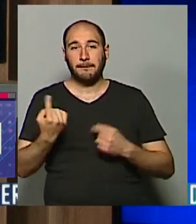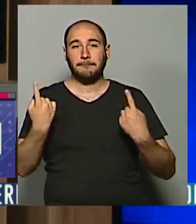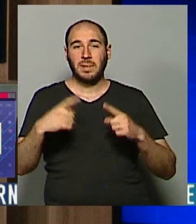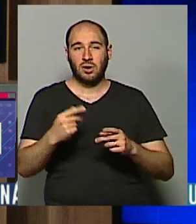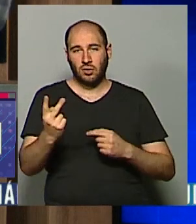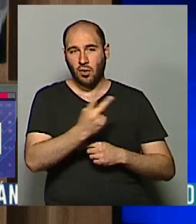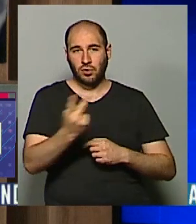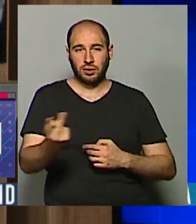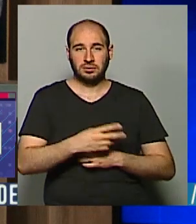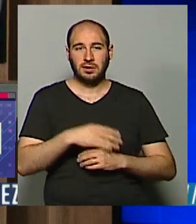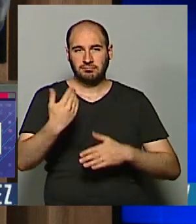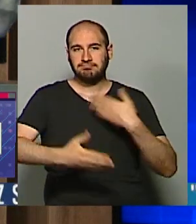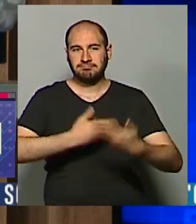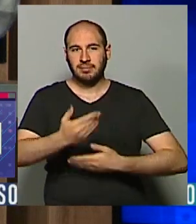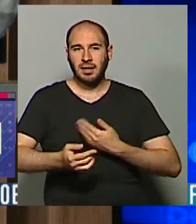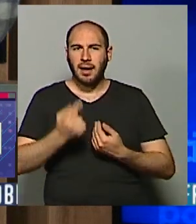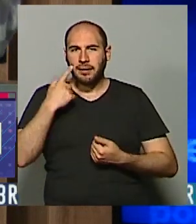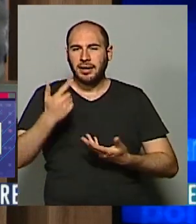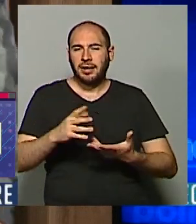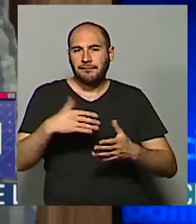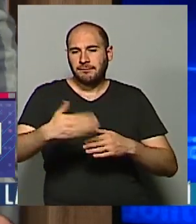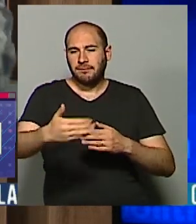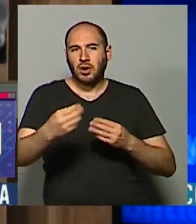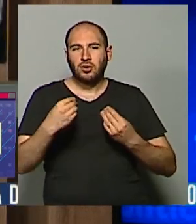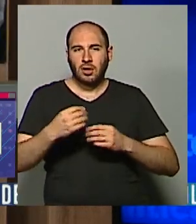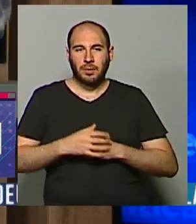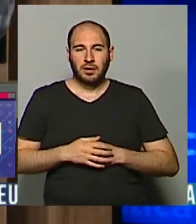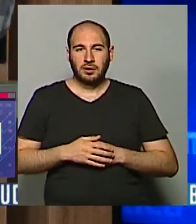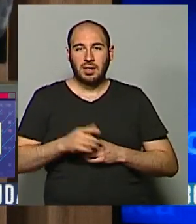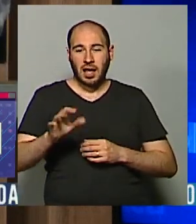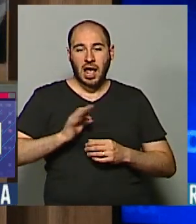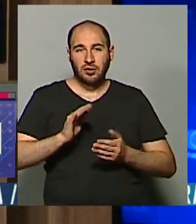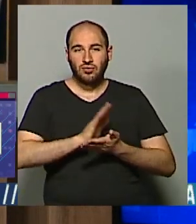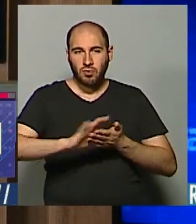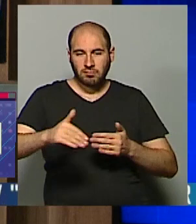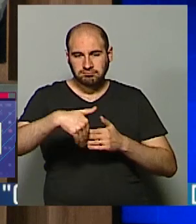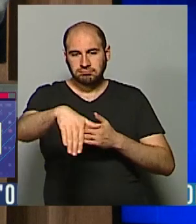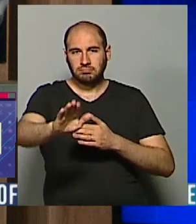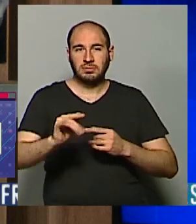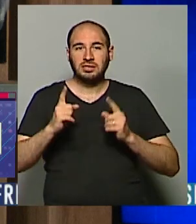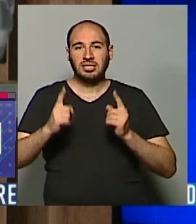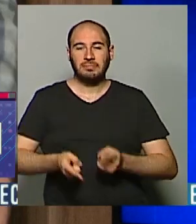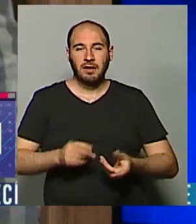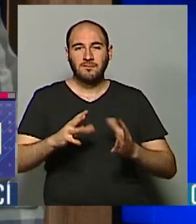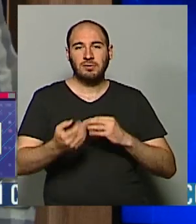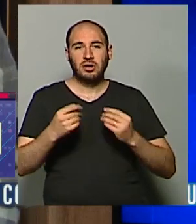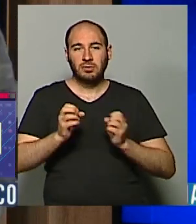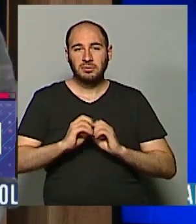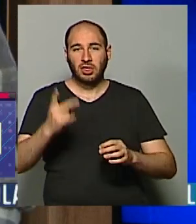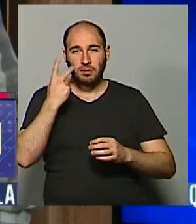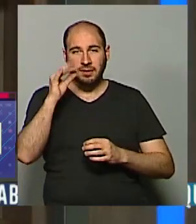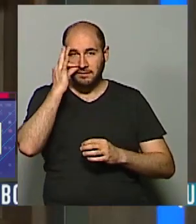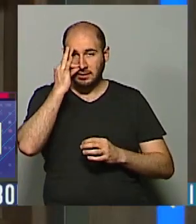siguen los dos, ¿no es cierto?, construyendo y viendo cómo se viene ahora todo el año nuevo, ¿no es cierto?, y cómo comienza el